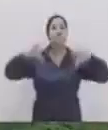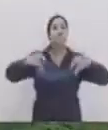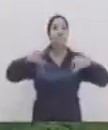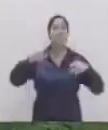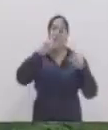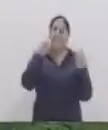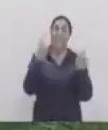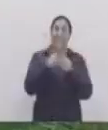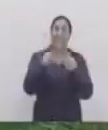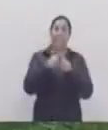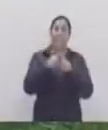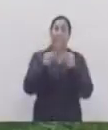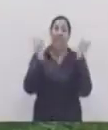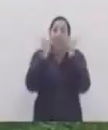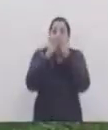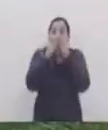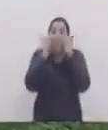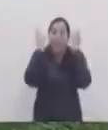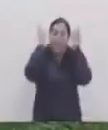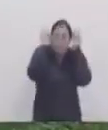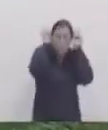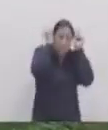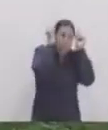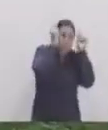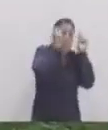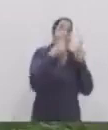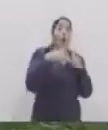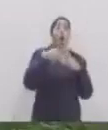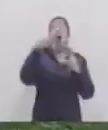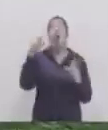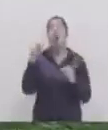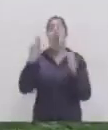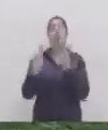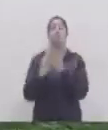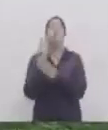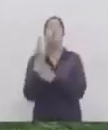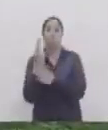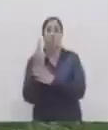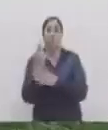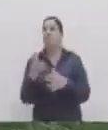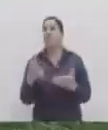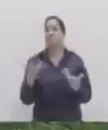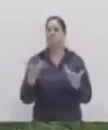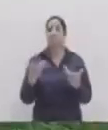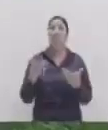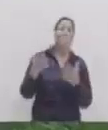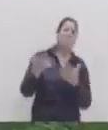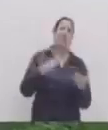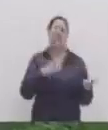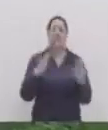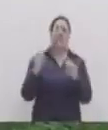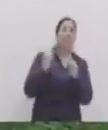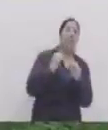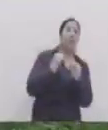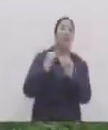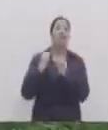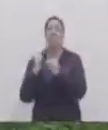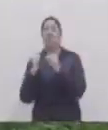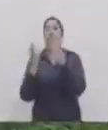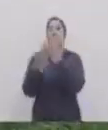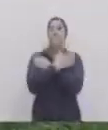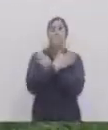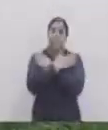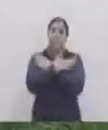También trasladan hojas y flores para alimentarse en esta temporada. Esto ocurre durante los meses de abril y mayo, aunque